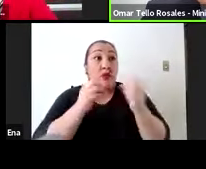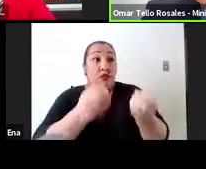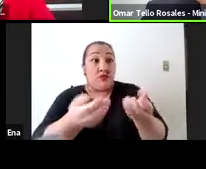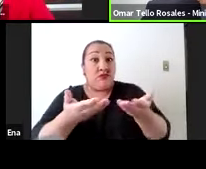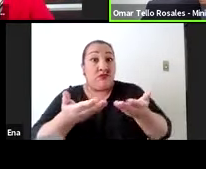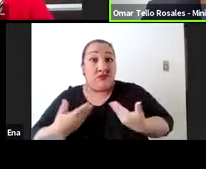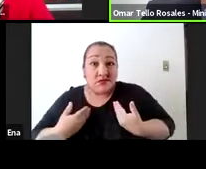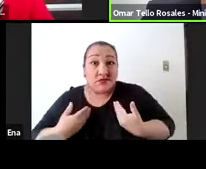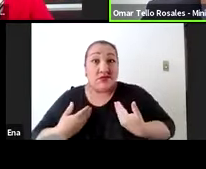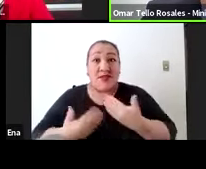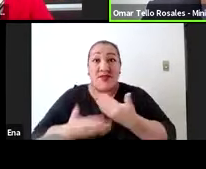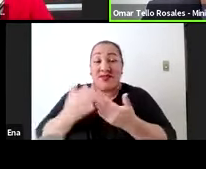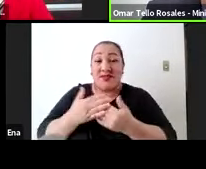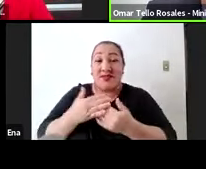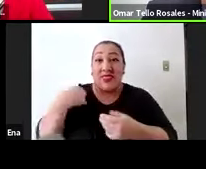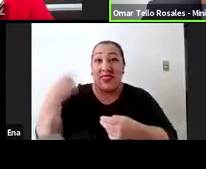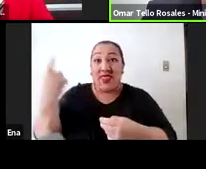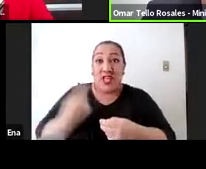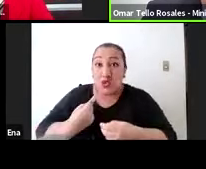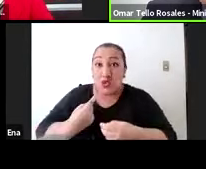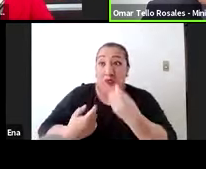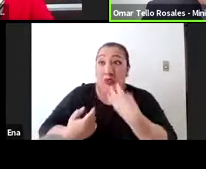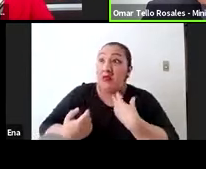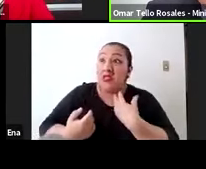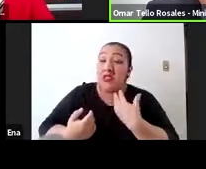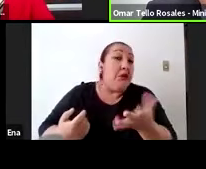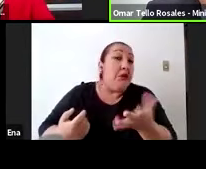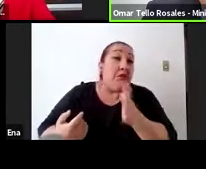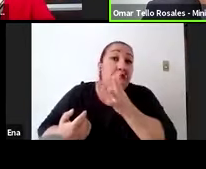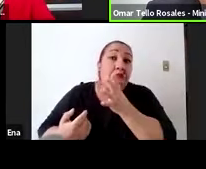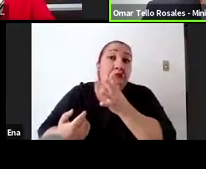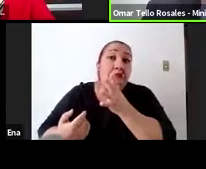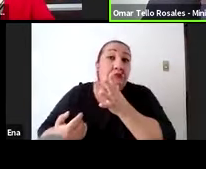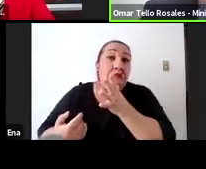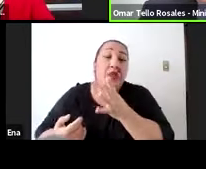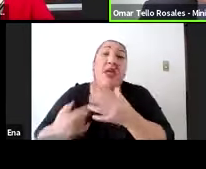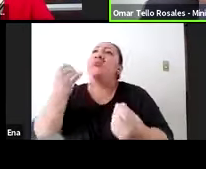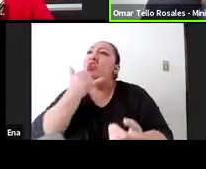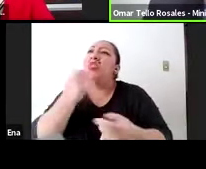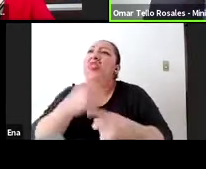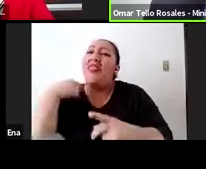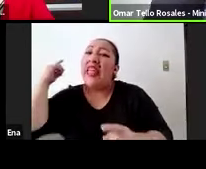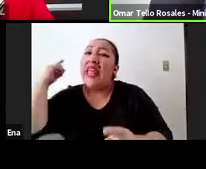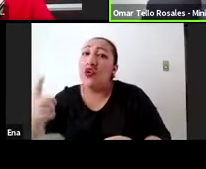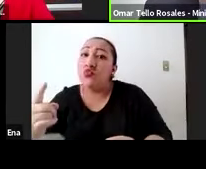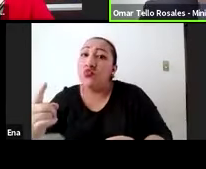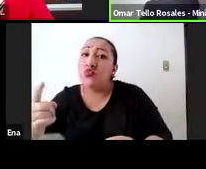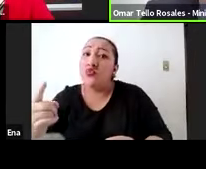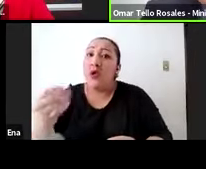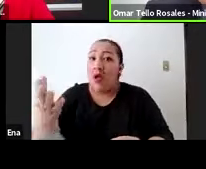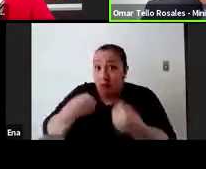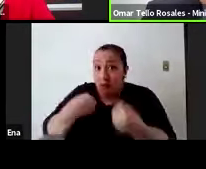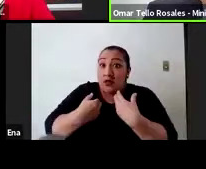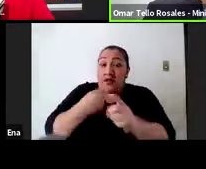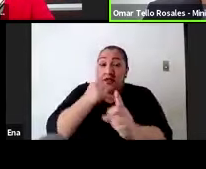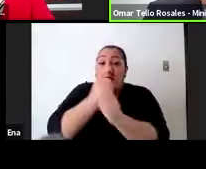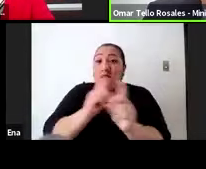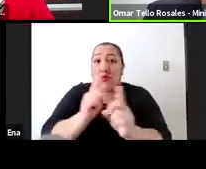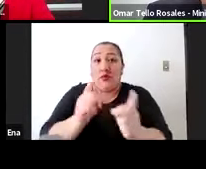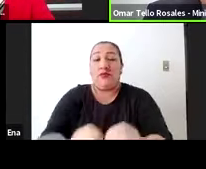la denuncia llega a nosotros de manera muy directa, por llamarlo de alguna manera, sino